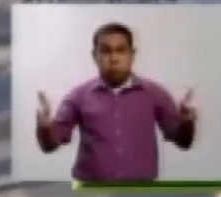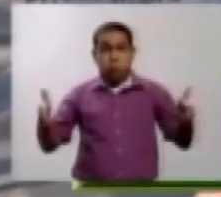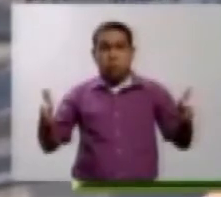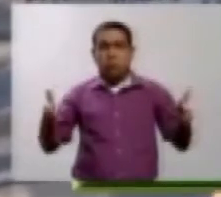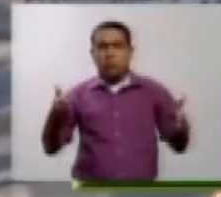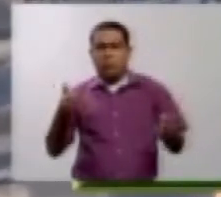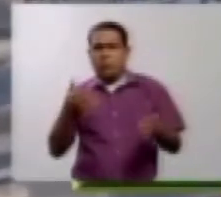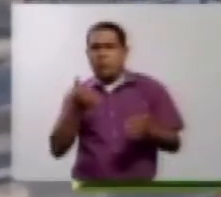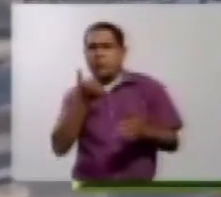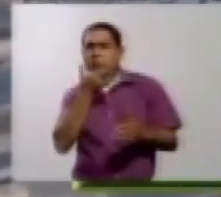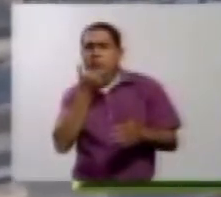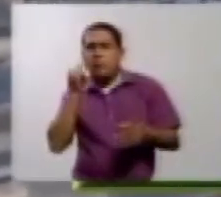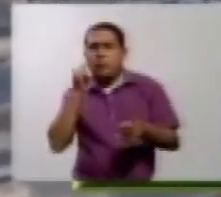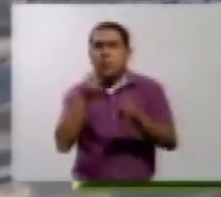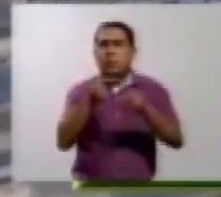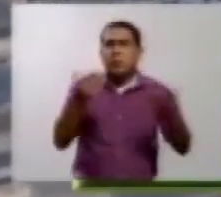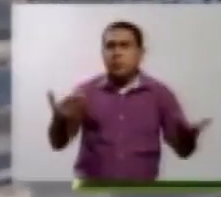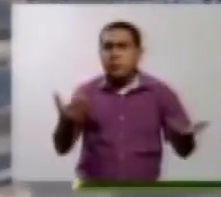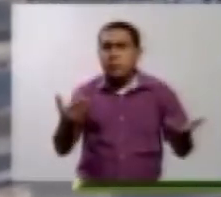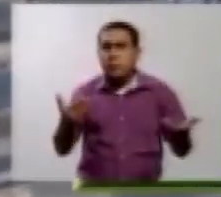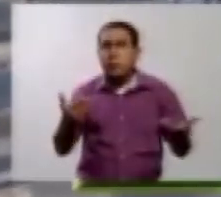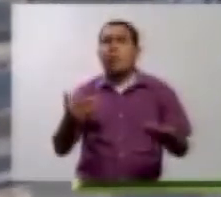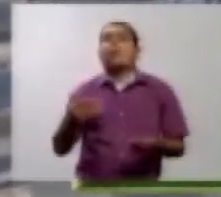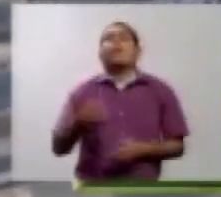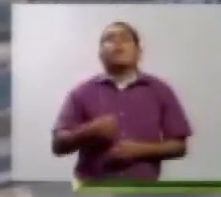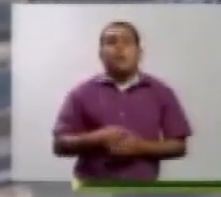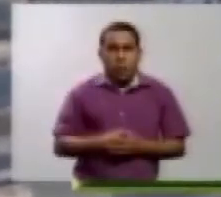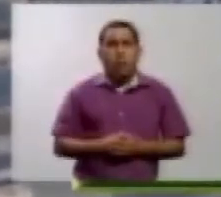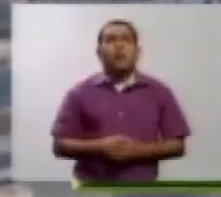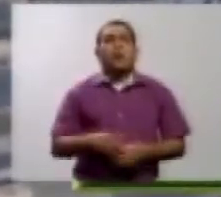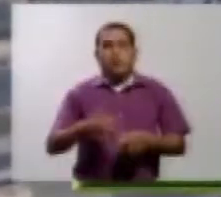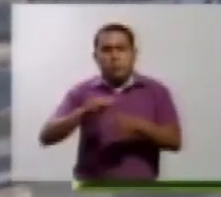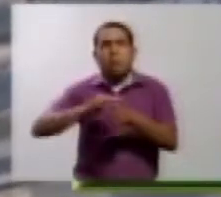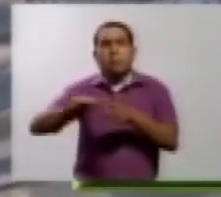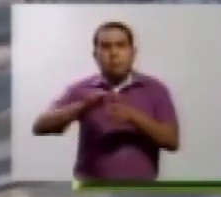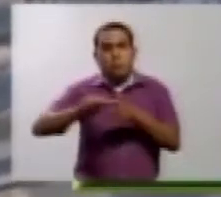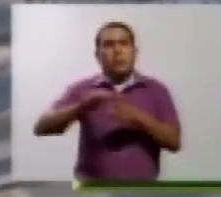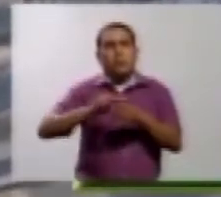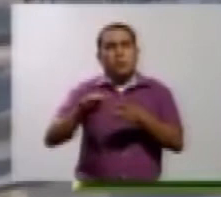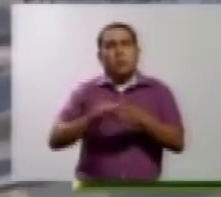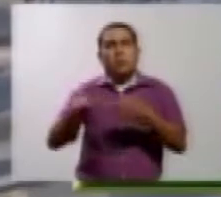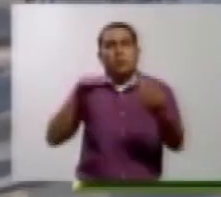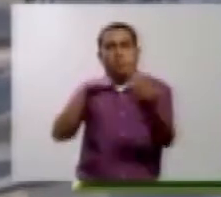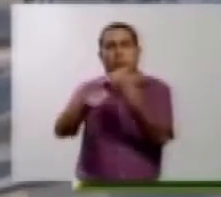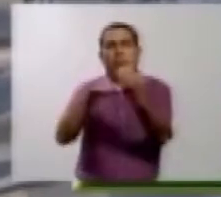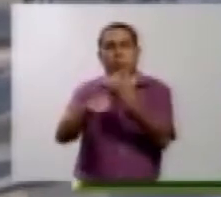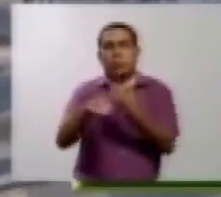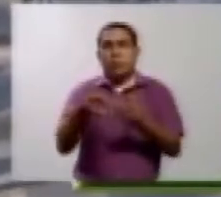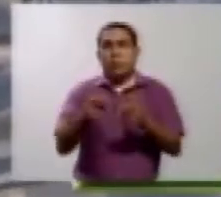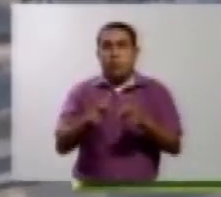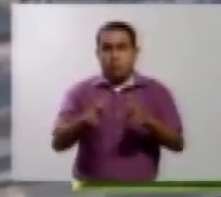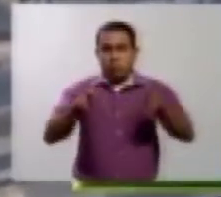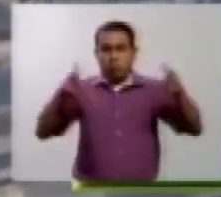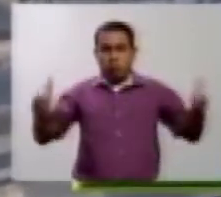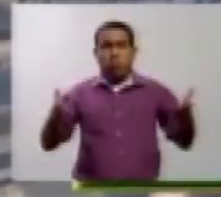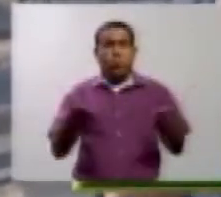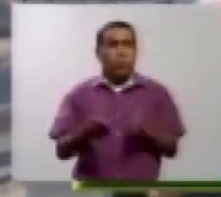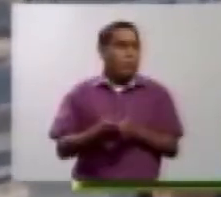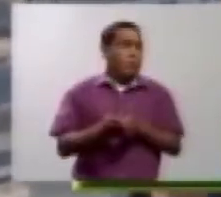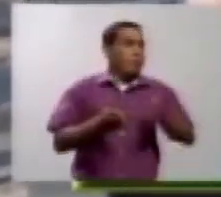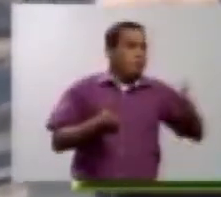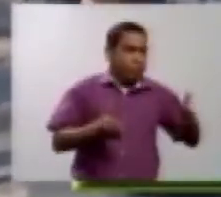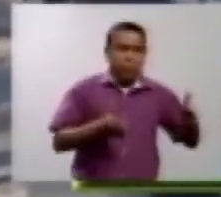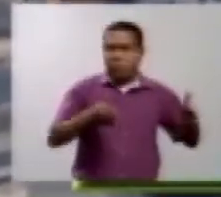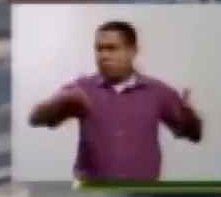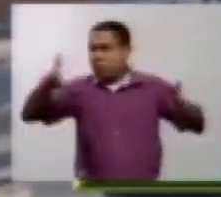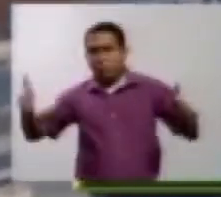con el propósito de qué, con el propósito de crear transmetro. Entonces, si nosotros vamos a ampliar, lo más seguro es que se amplíe hacia esta zona. Al ampliar